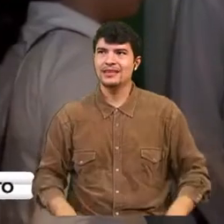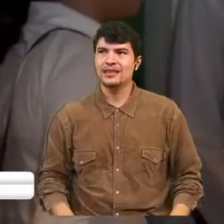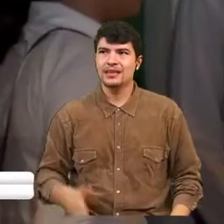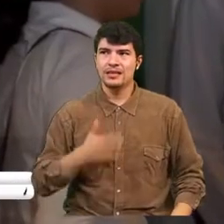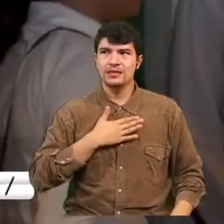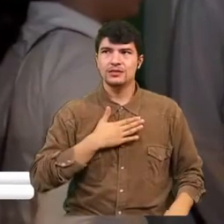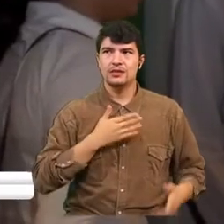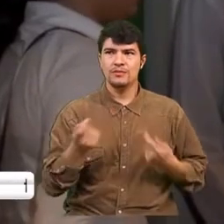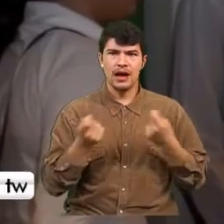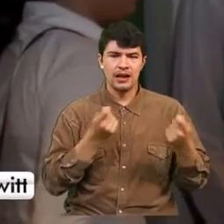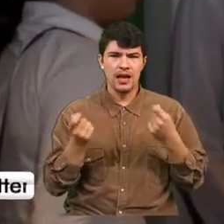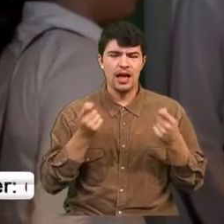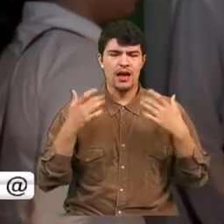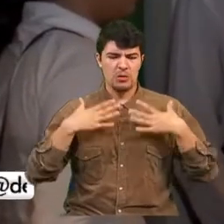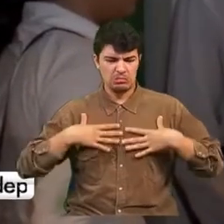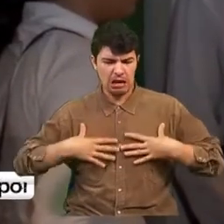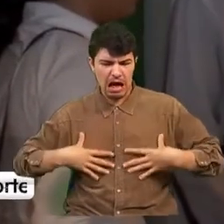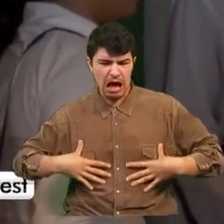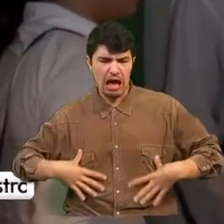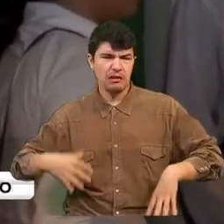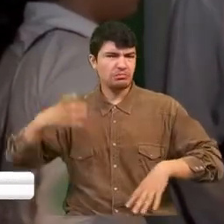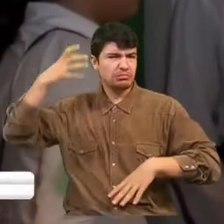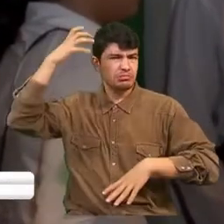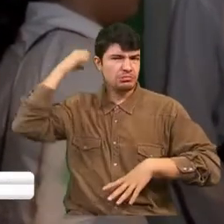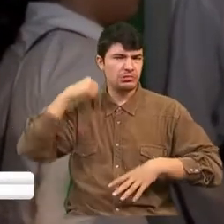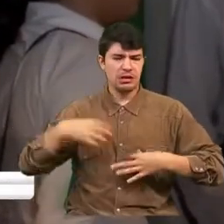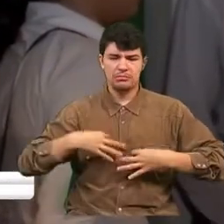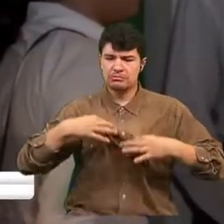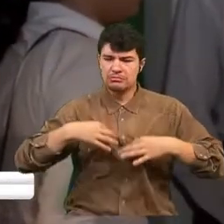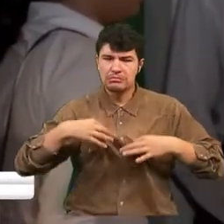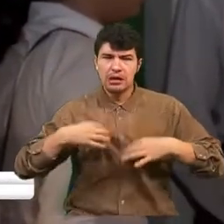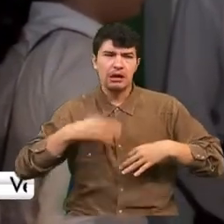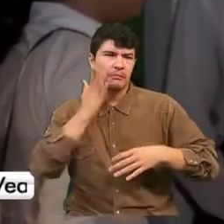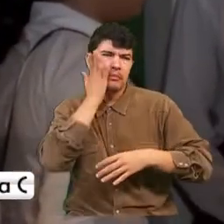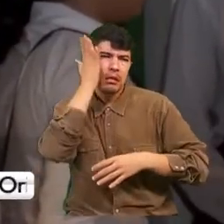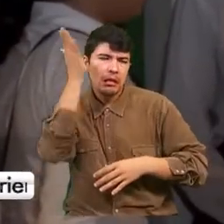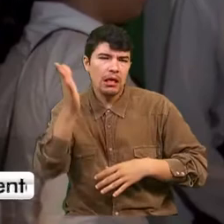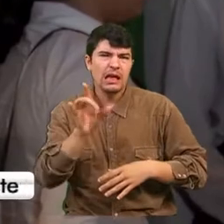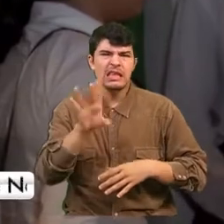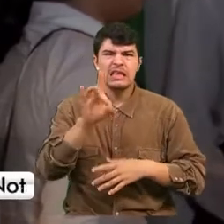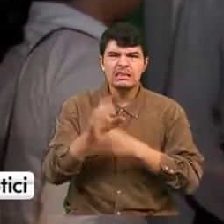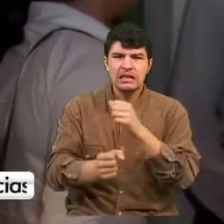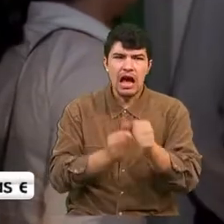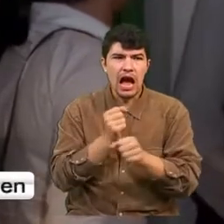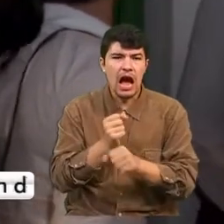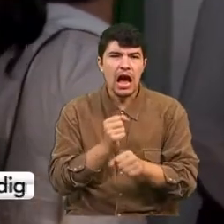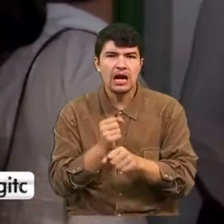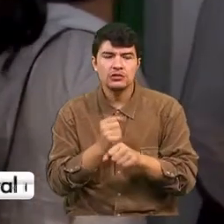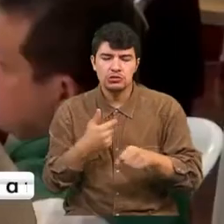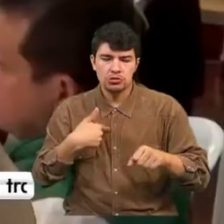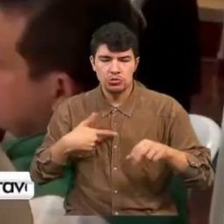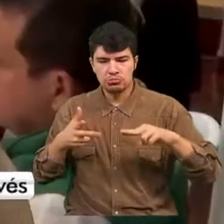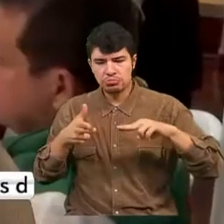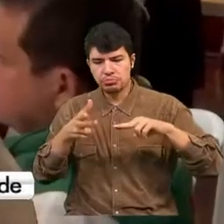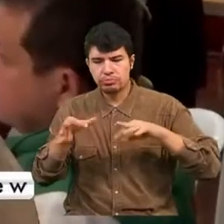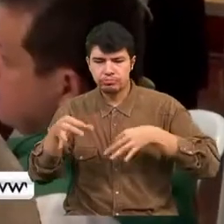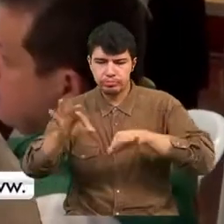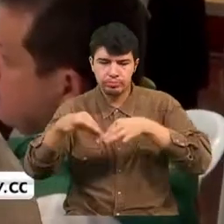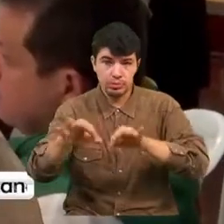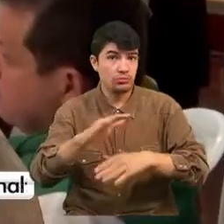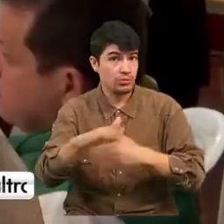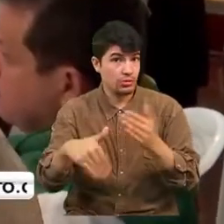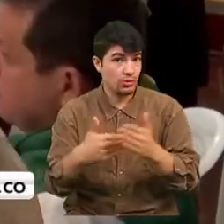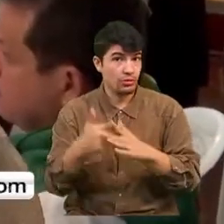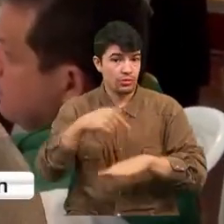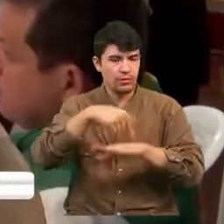manejo todo lo que son trajes típicos, vestidos para primera comunión, quinceañero, diseño, corte y confección.